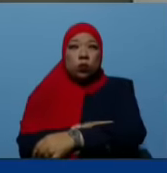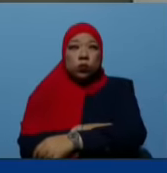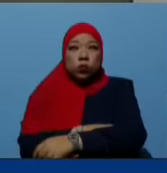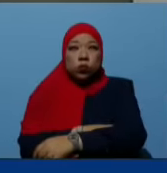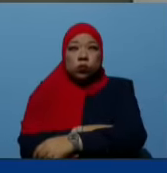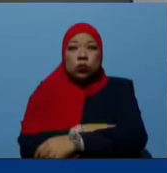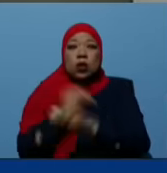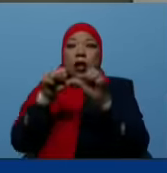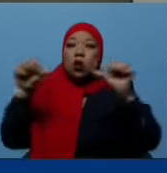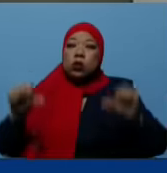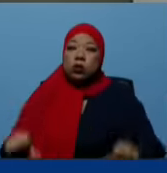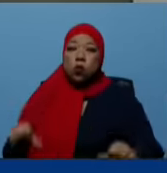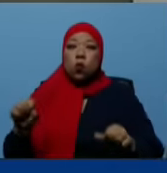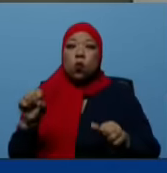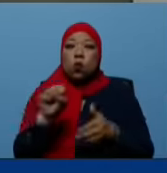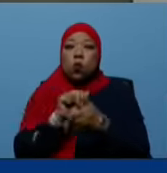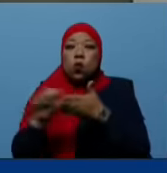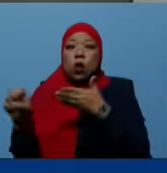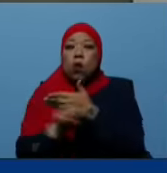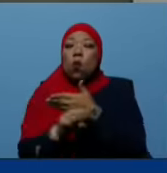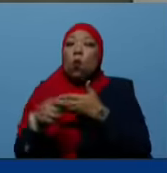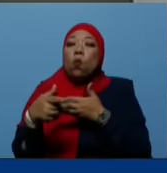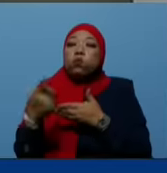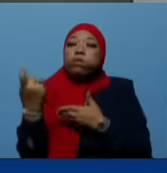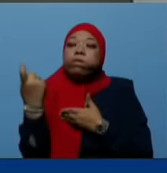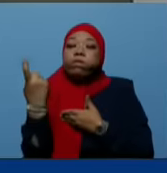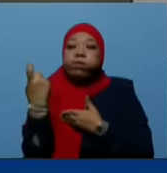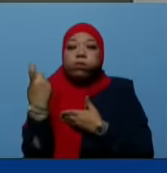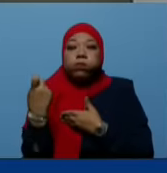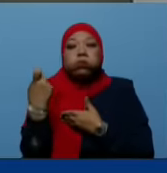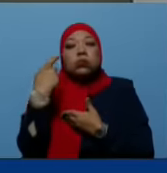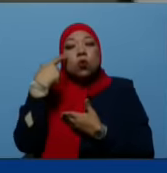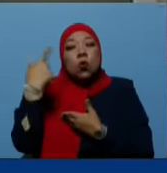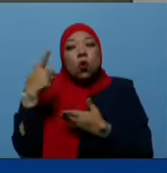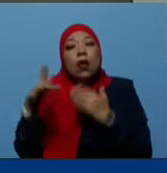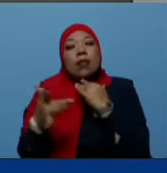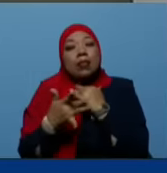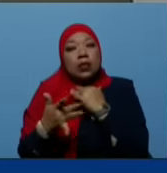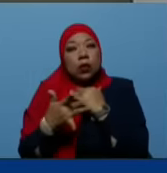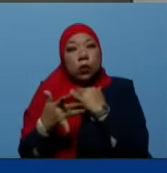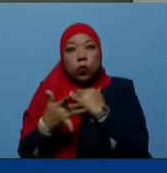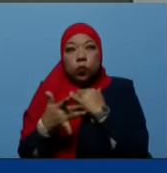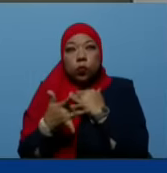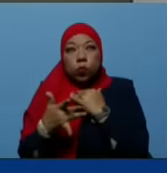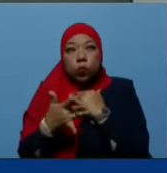los sistemas de protección que construimos desde el punto de vista tecnológico